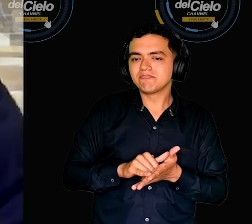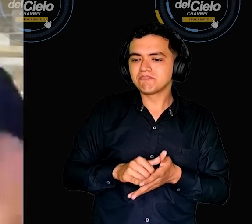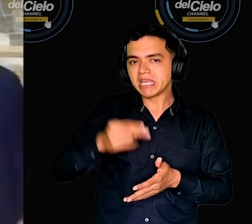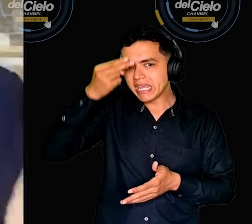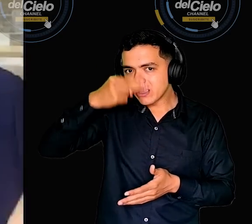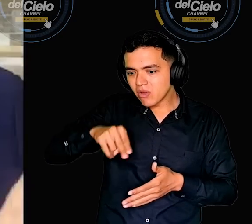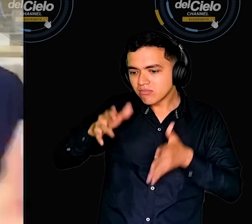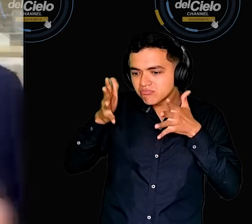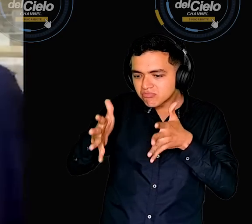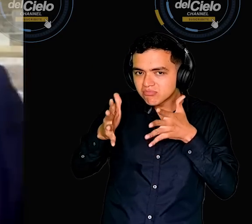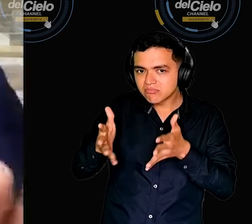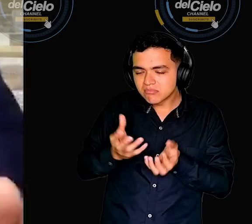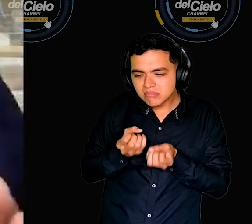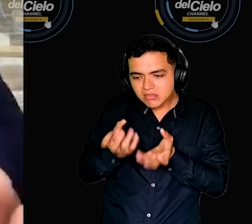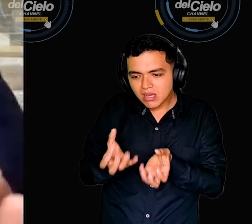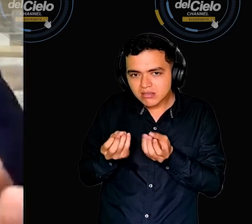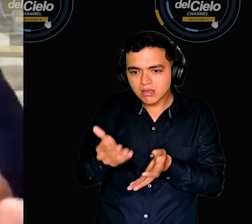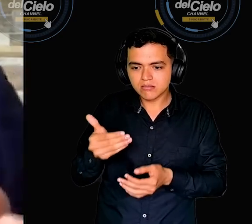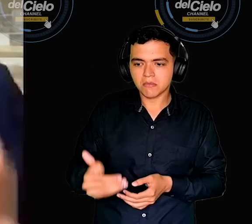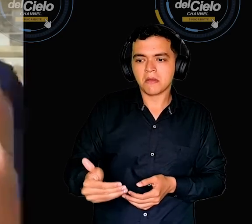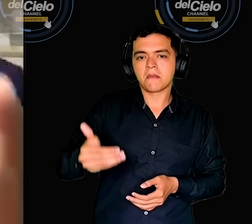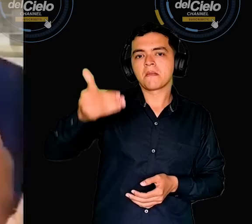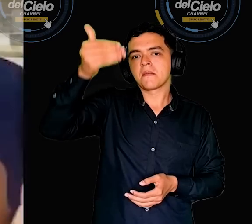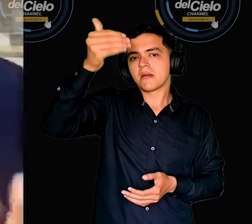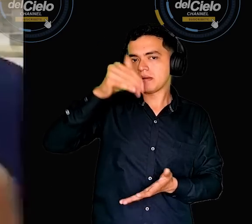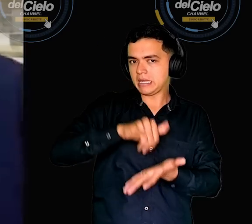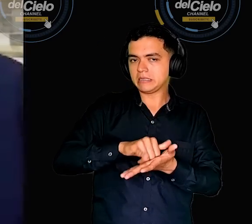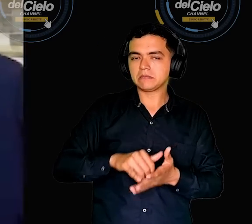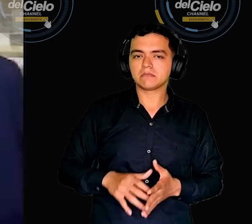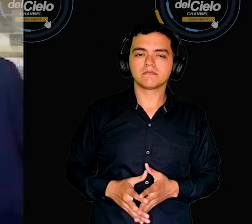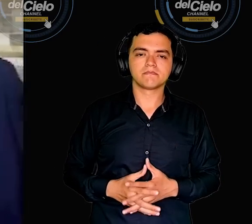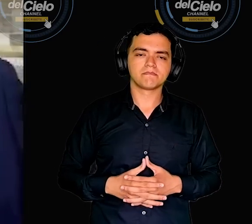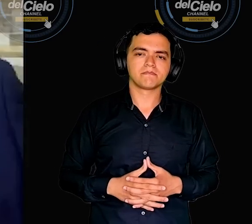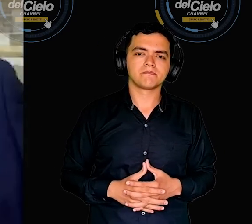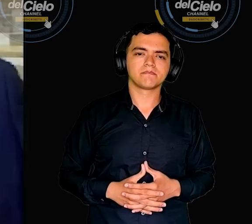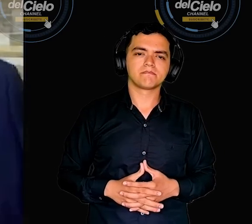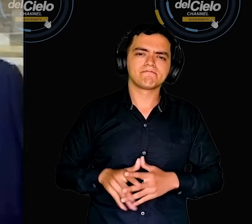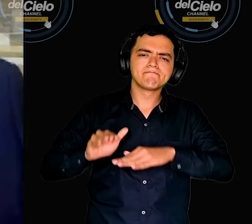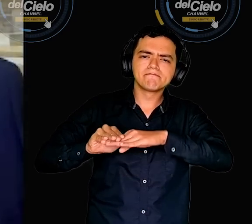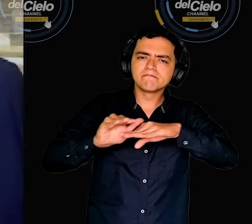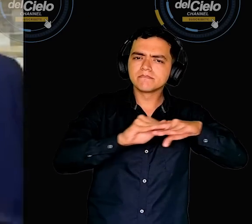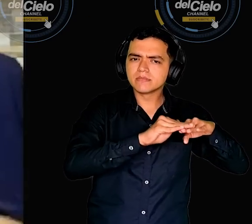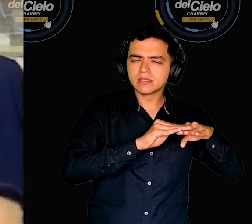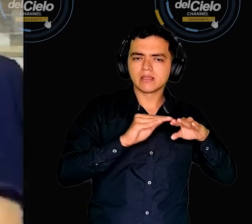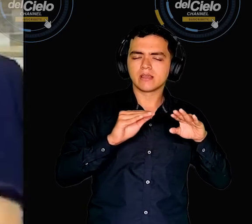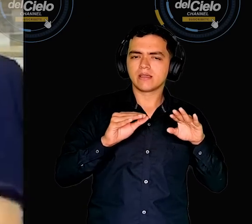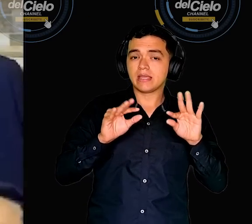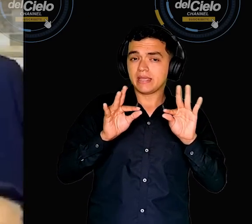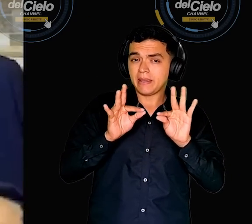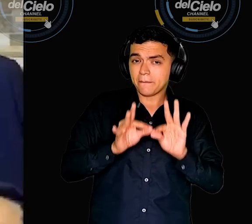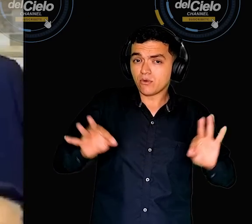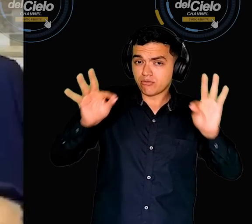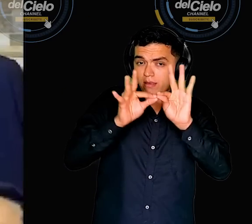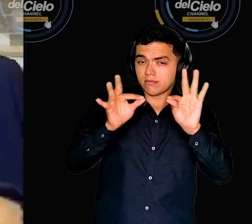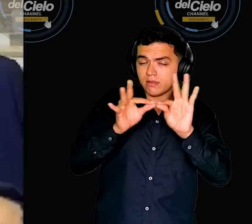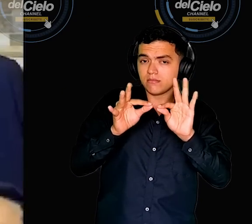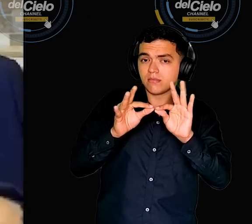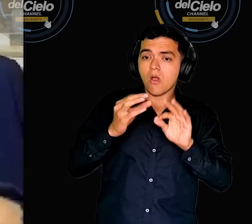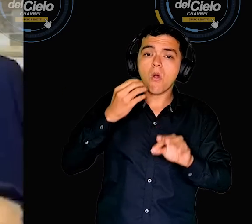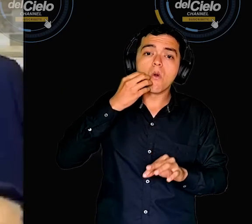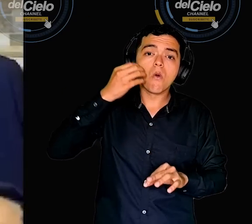que permanece. Porque ese hogar, al contrario, se va a destruir. Entonces, no